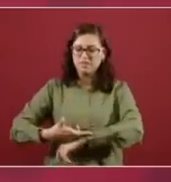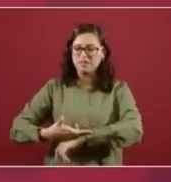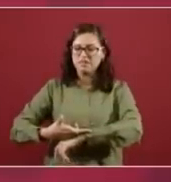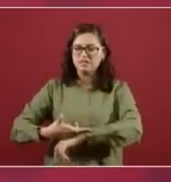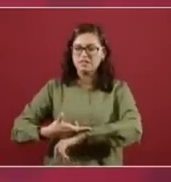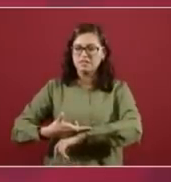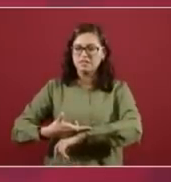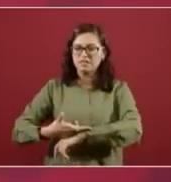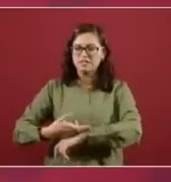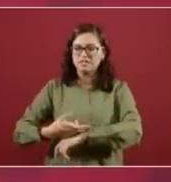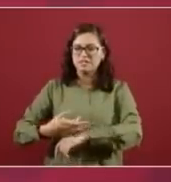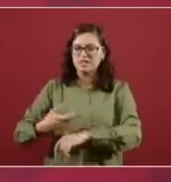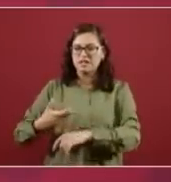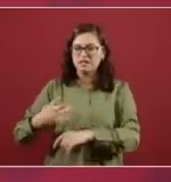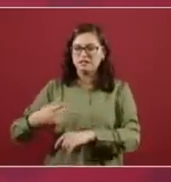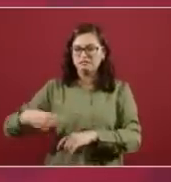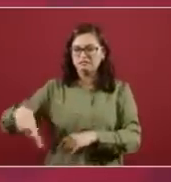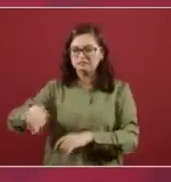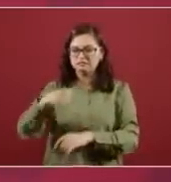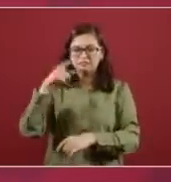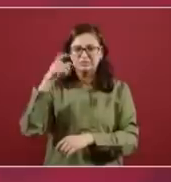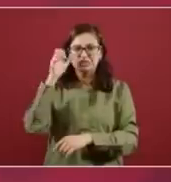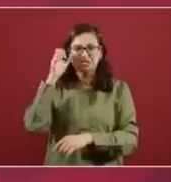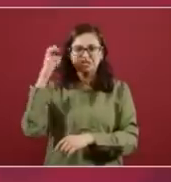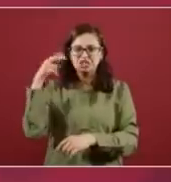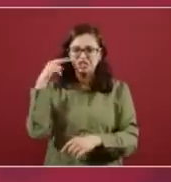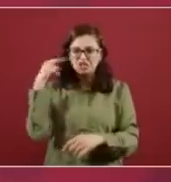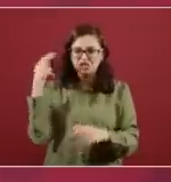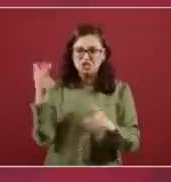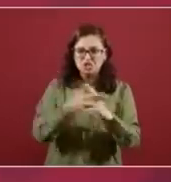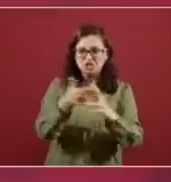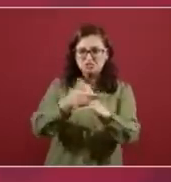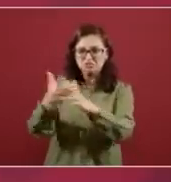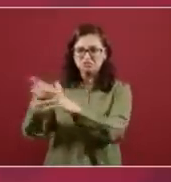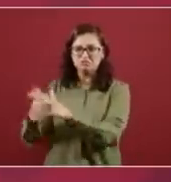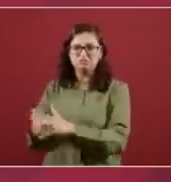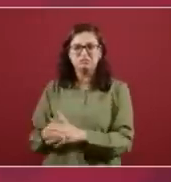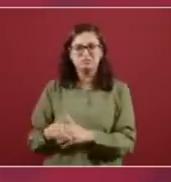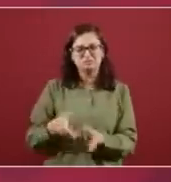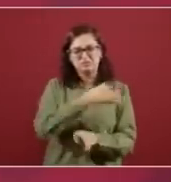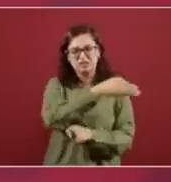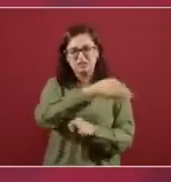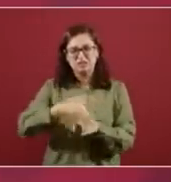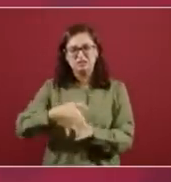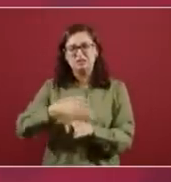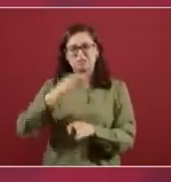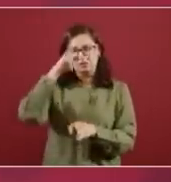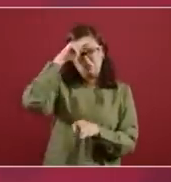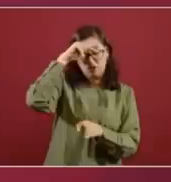asesinato masivo a chinos en el porfiriato en la revolución